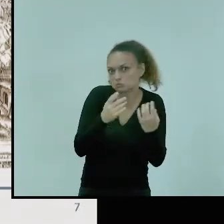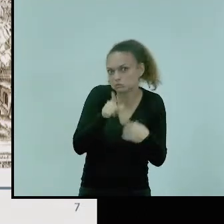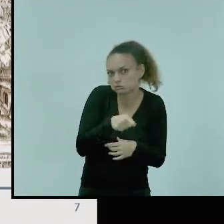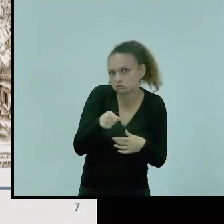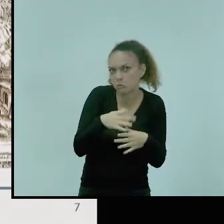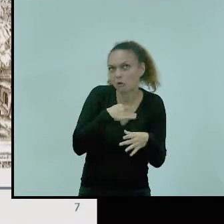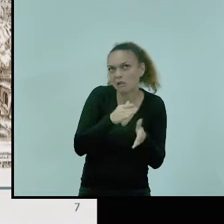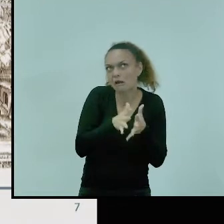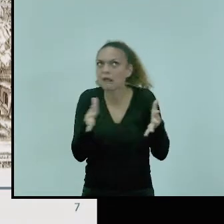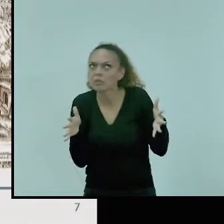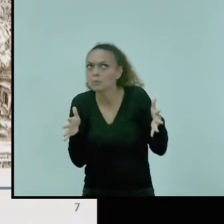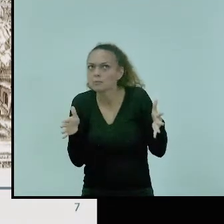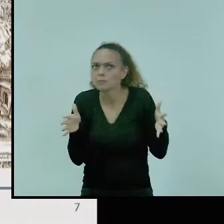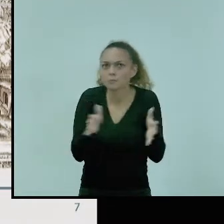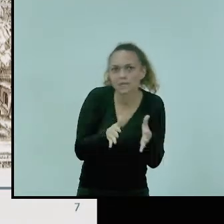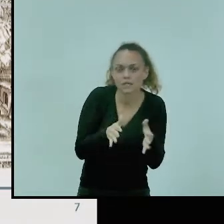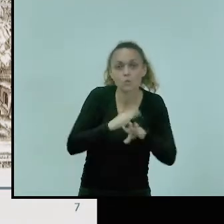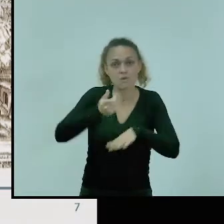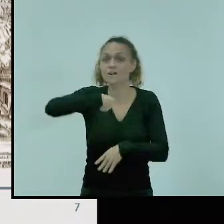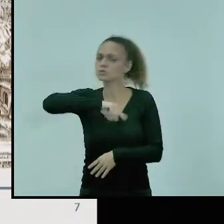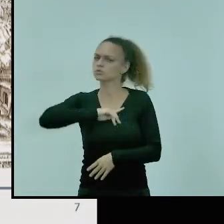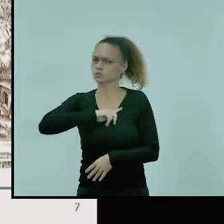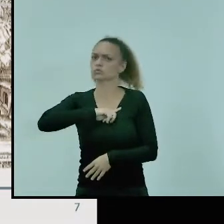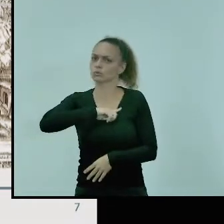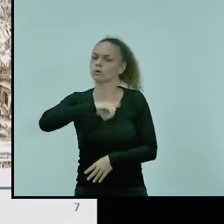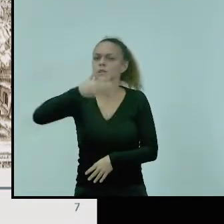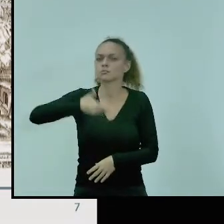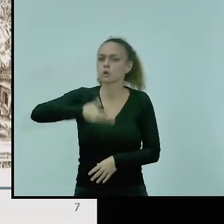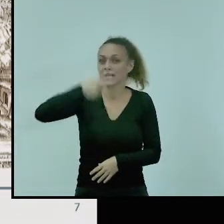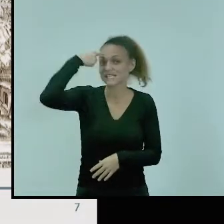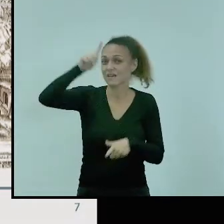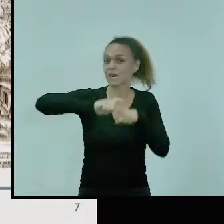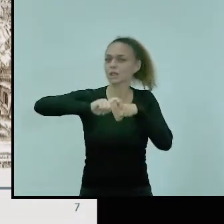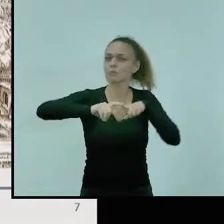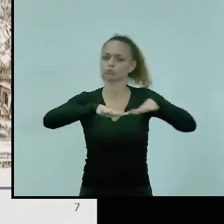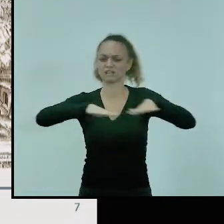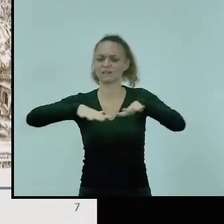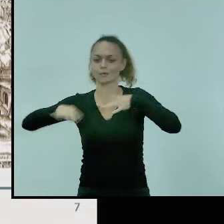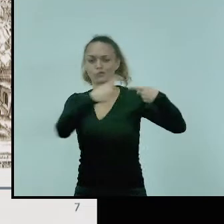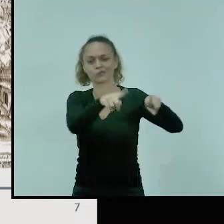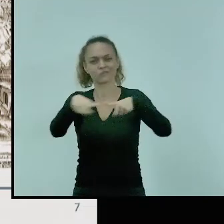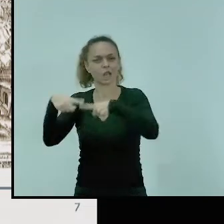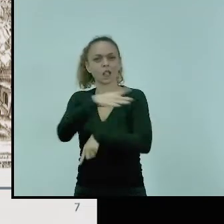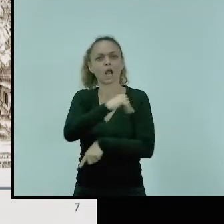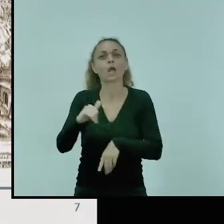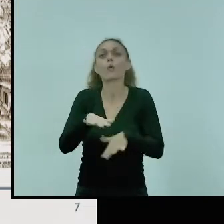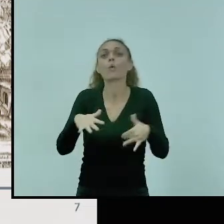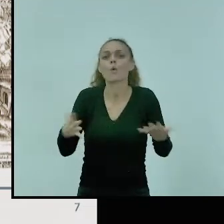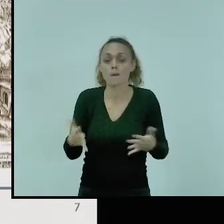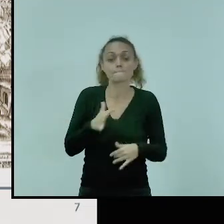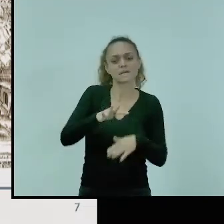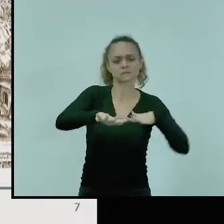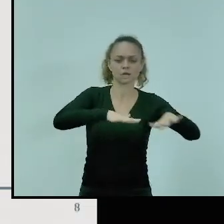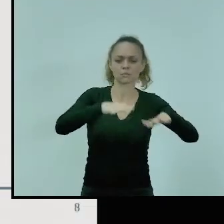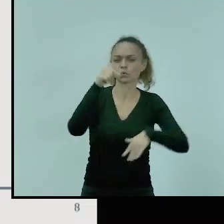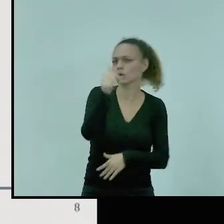pequeños. Para nosotros sí es importante saber los diferentes tipos de terremoto que hay y cómo estos terremotos